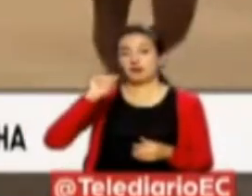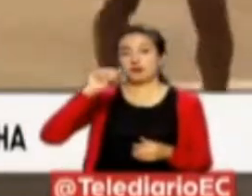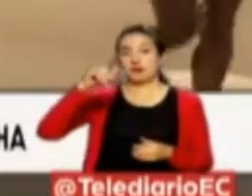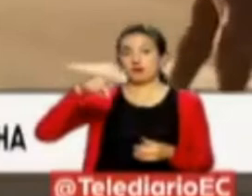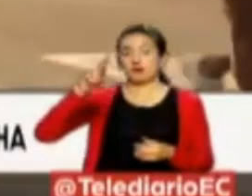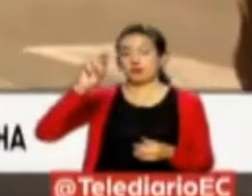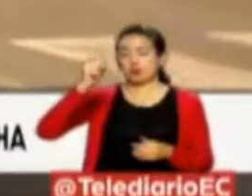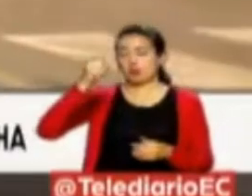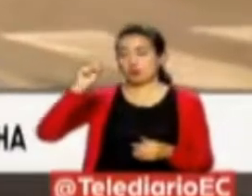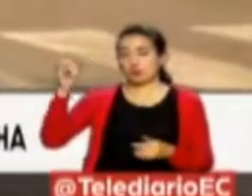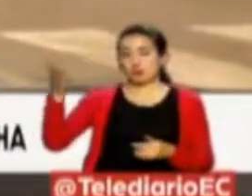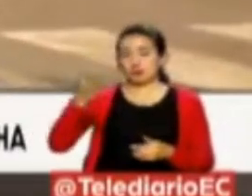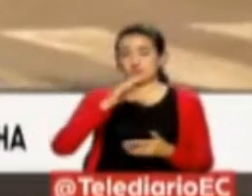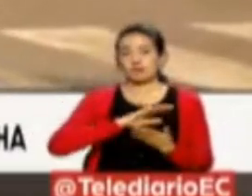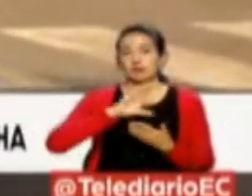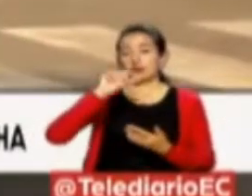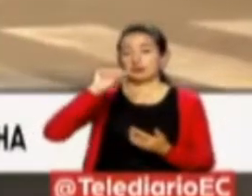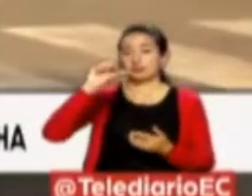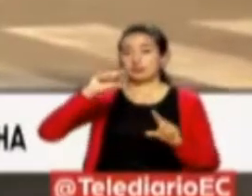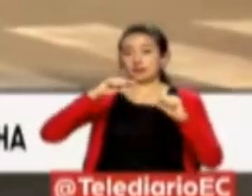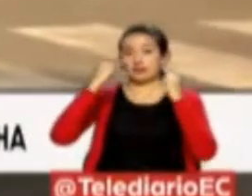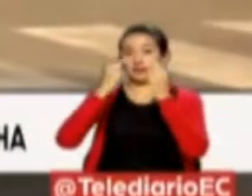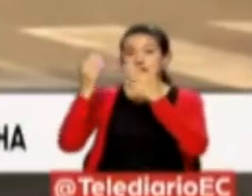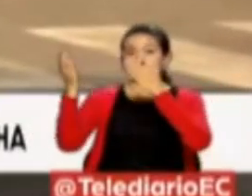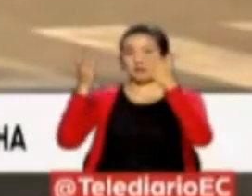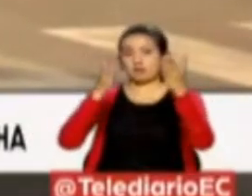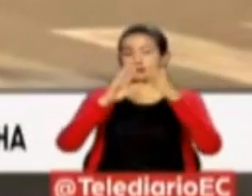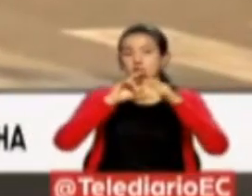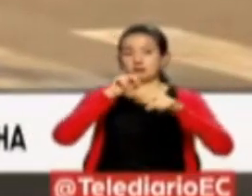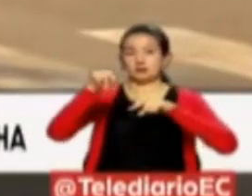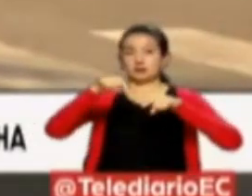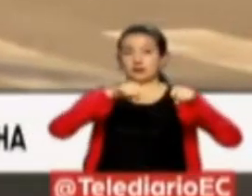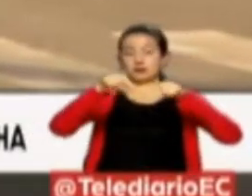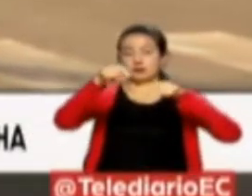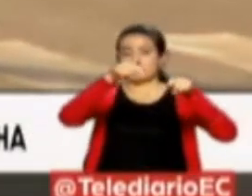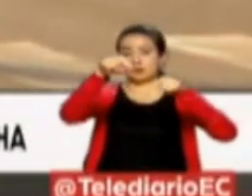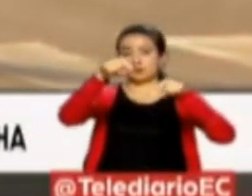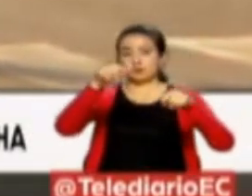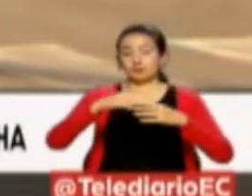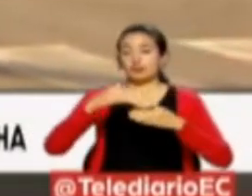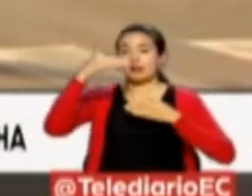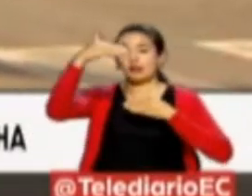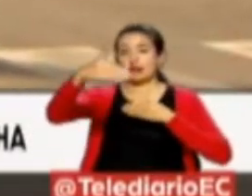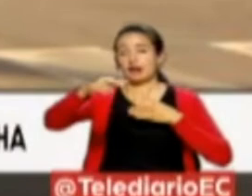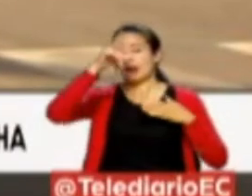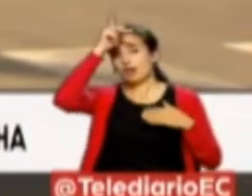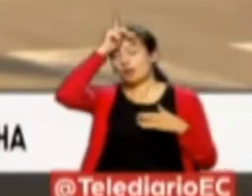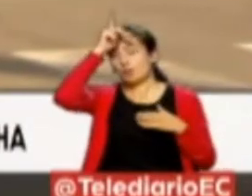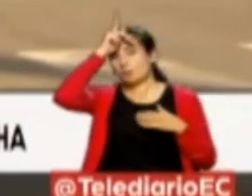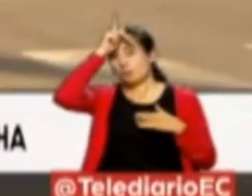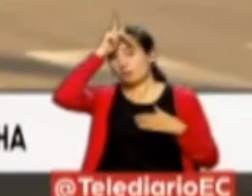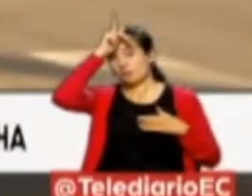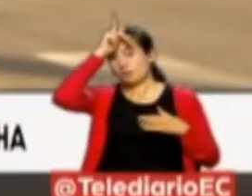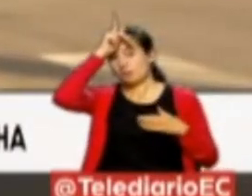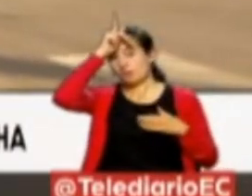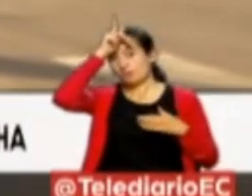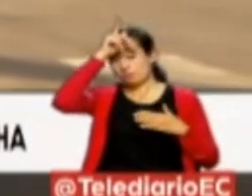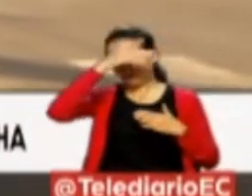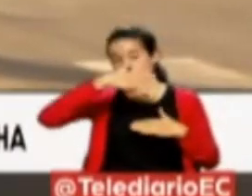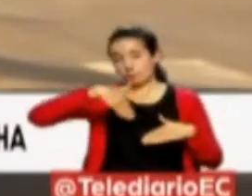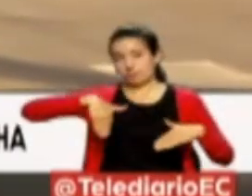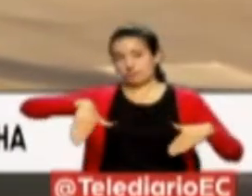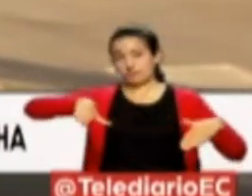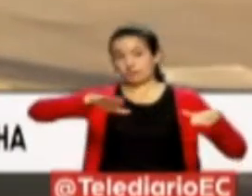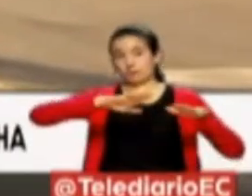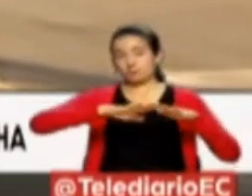claudio que van en el segundo pelotón yo creo que lleva adelante como unos 20 metros el hermano del pelotón que viene